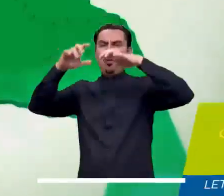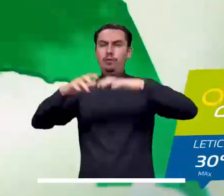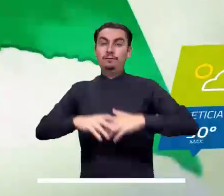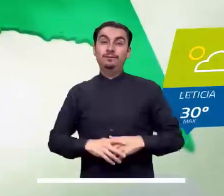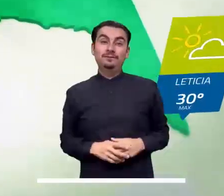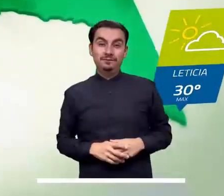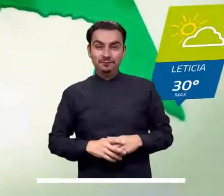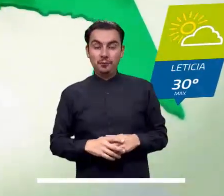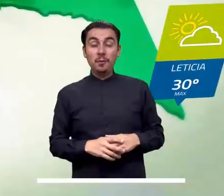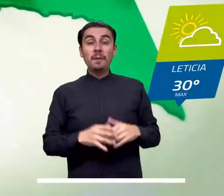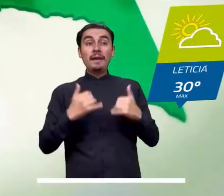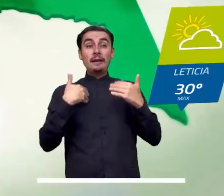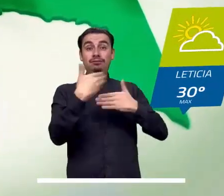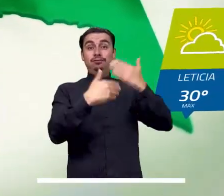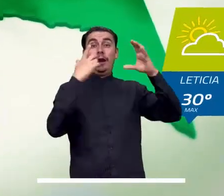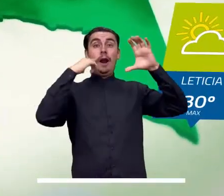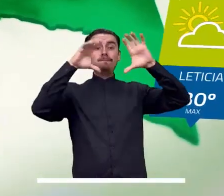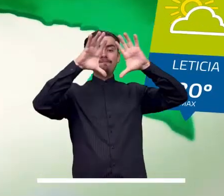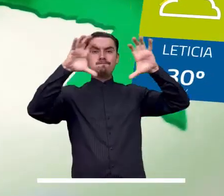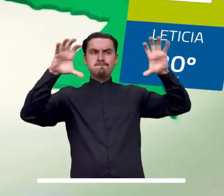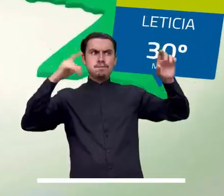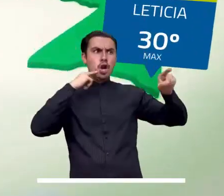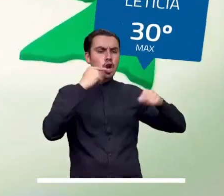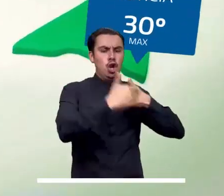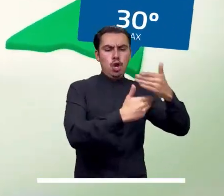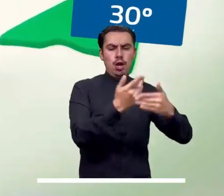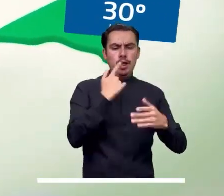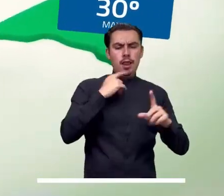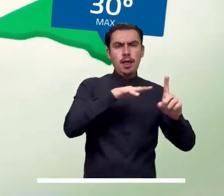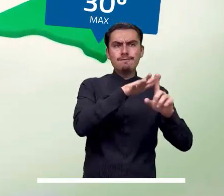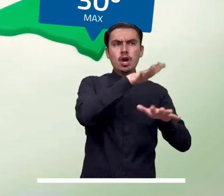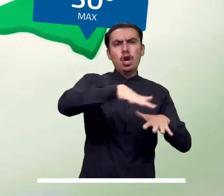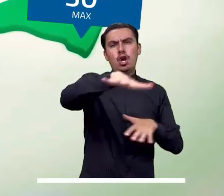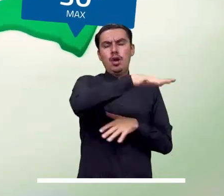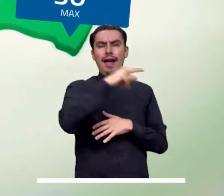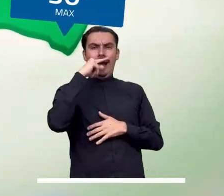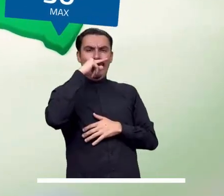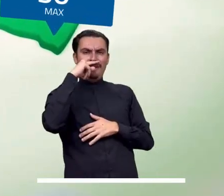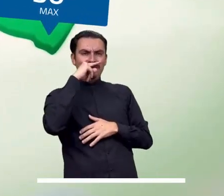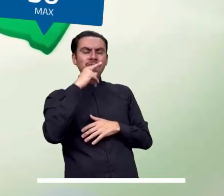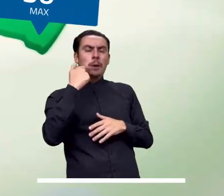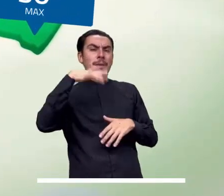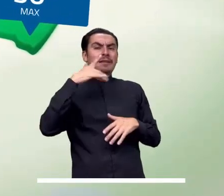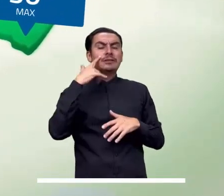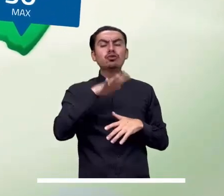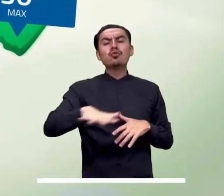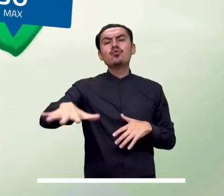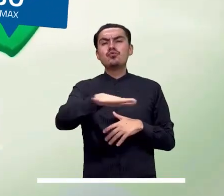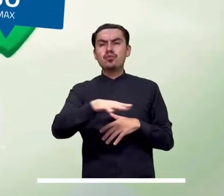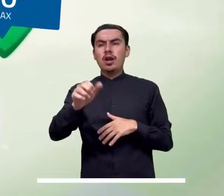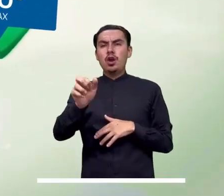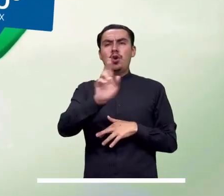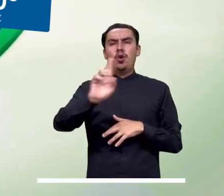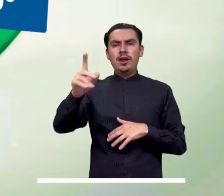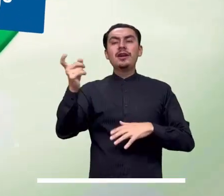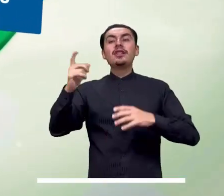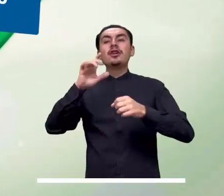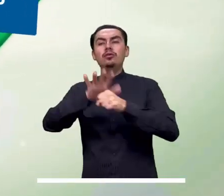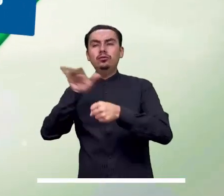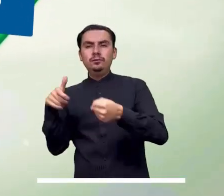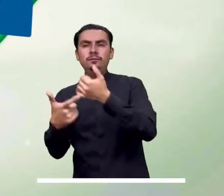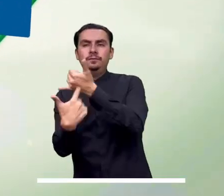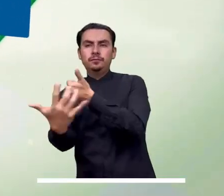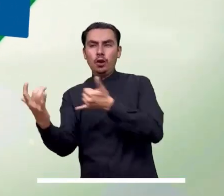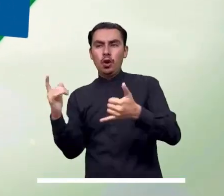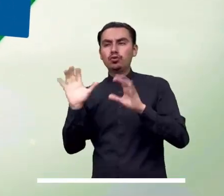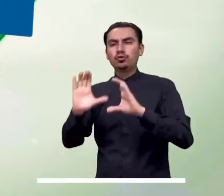bichada la amazonía estaría bajo la influencia del tiempo seco por lo demás se espera osidad variada en la mayor parte de